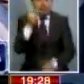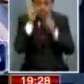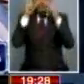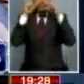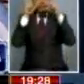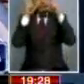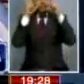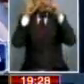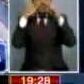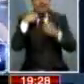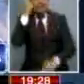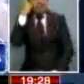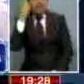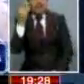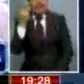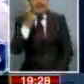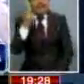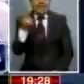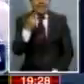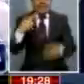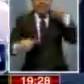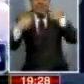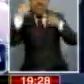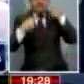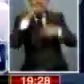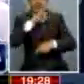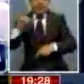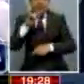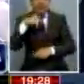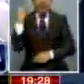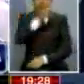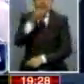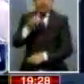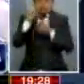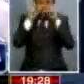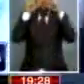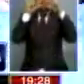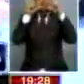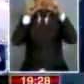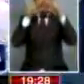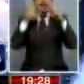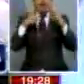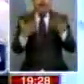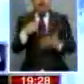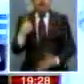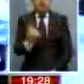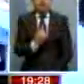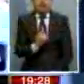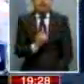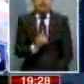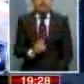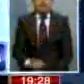despertó. Después del debate, nuestra gente despertó.